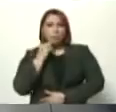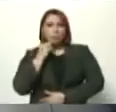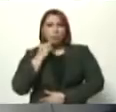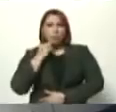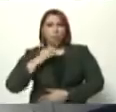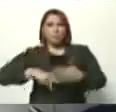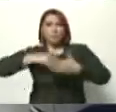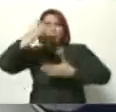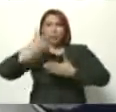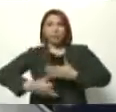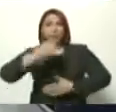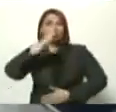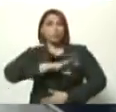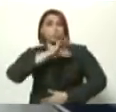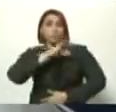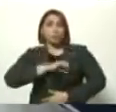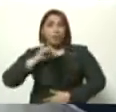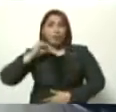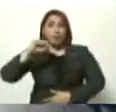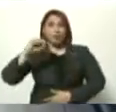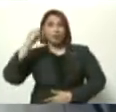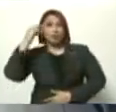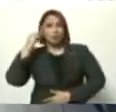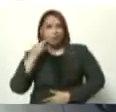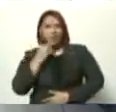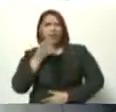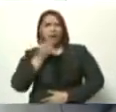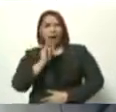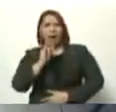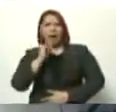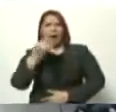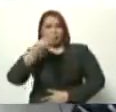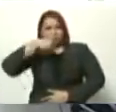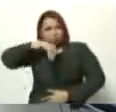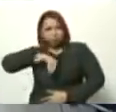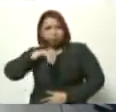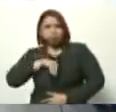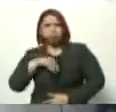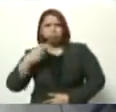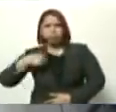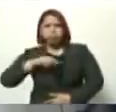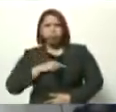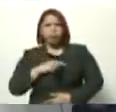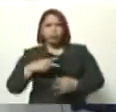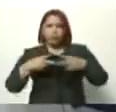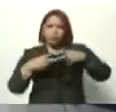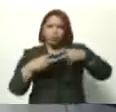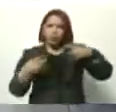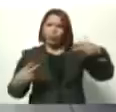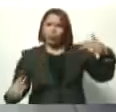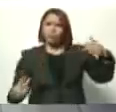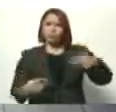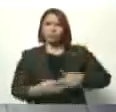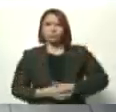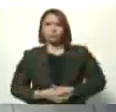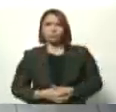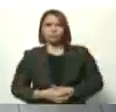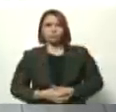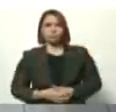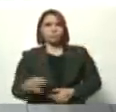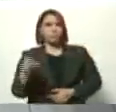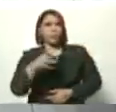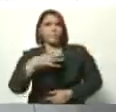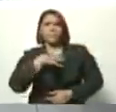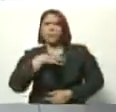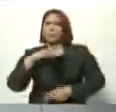proyecto socialista bolivariano. Está en nuestras raíces y está en nuestra génesis. No podemos